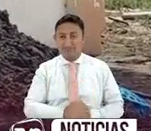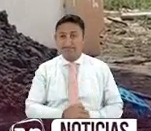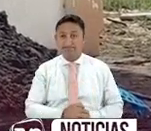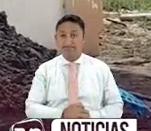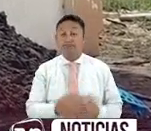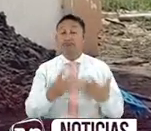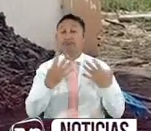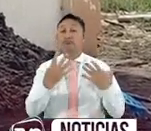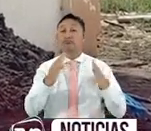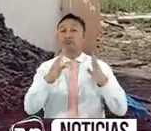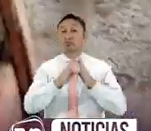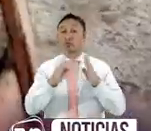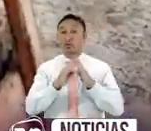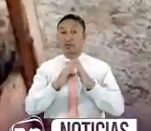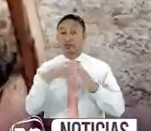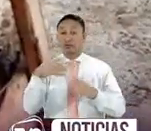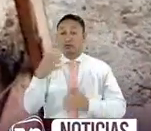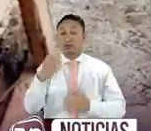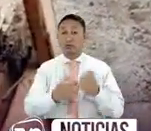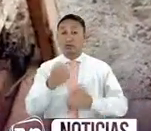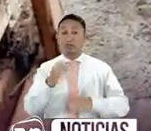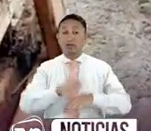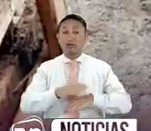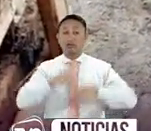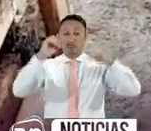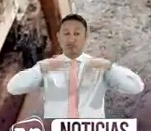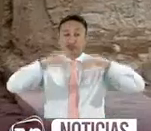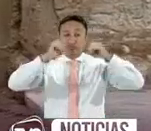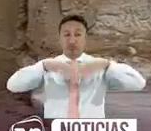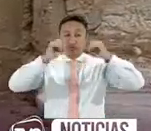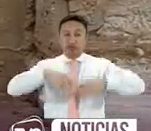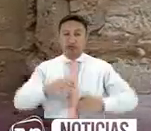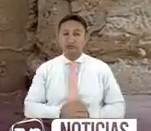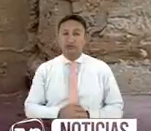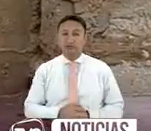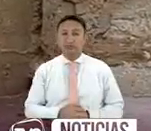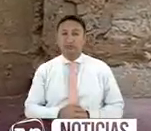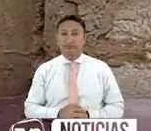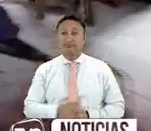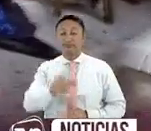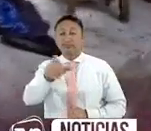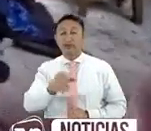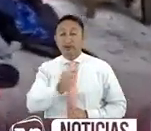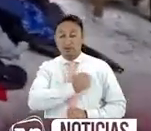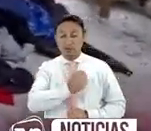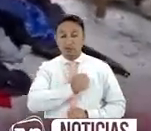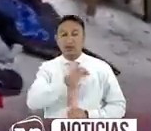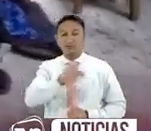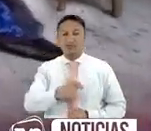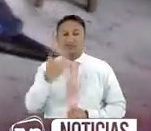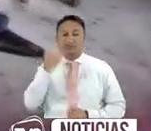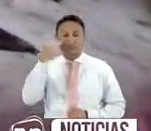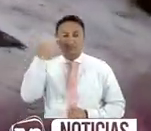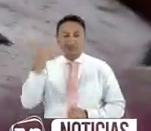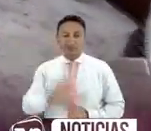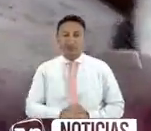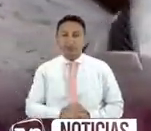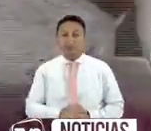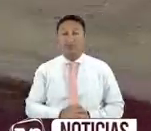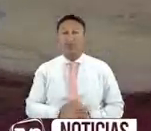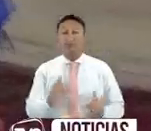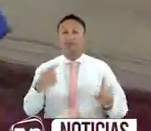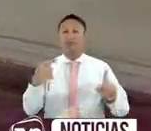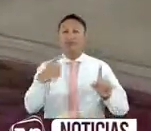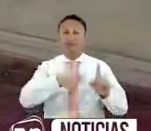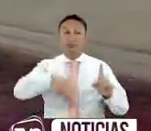viviendas han sido afectadas por el mal temporal en su mayoría sus propietarios son adultos mayores ellos